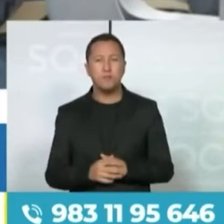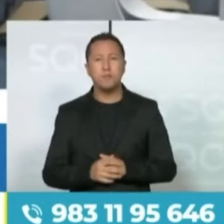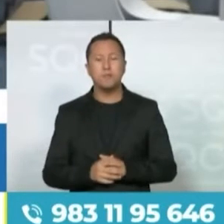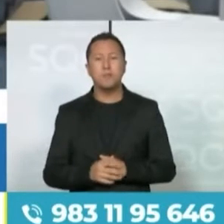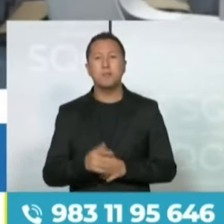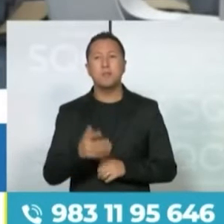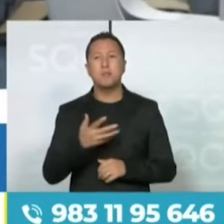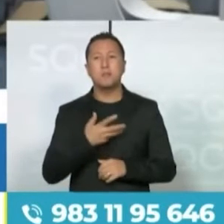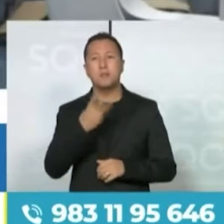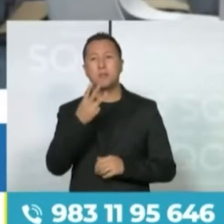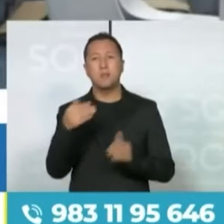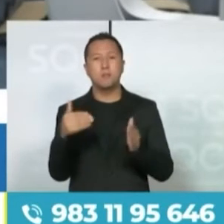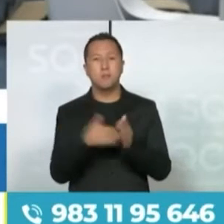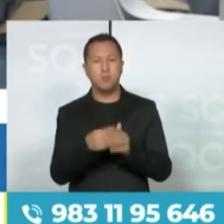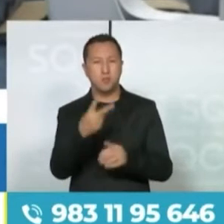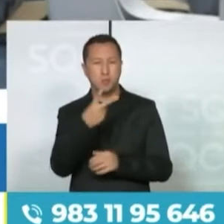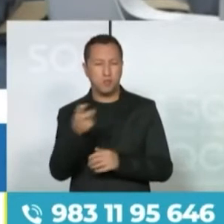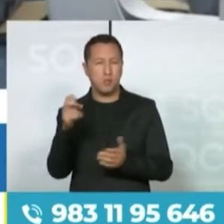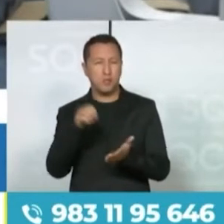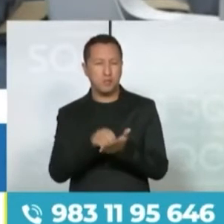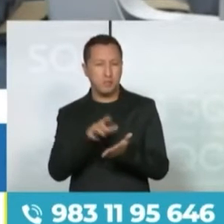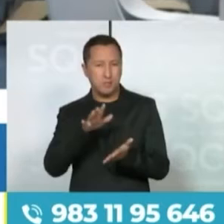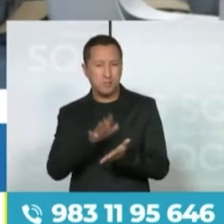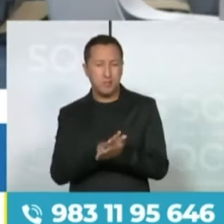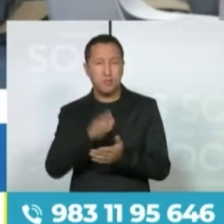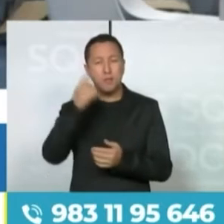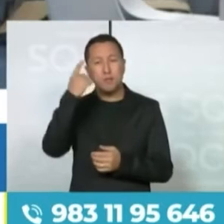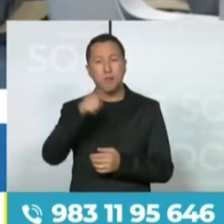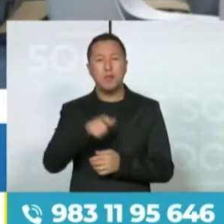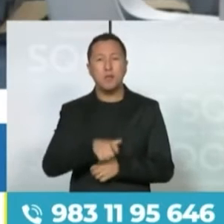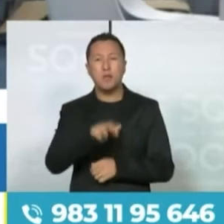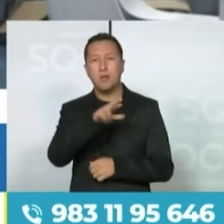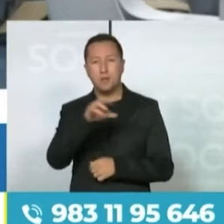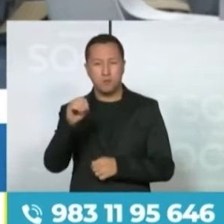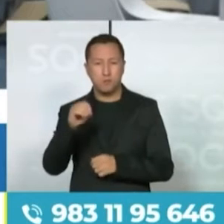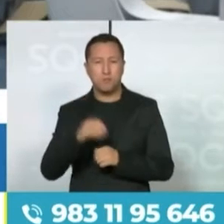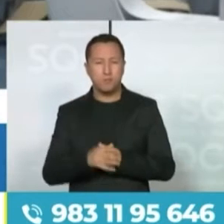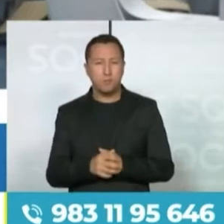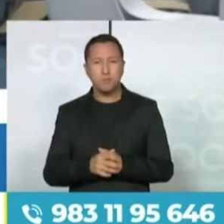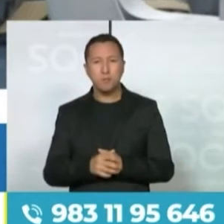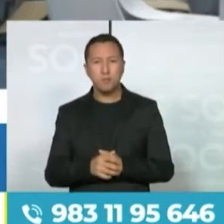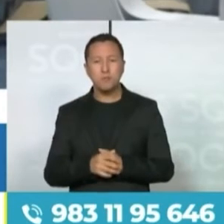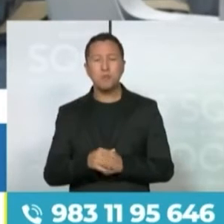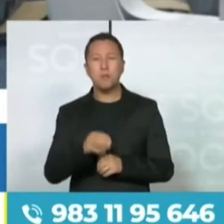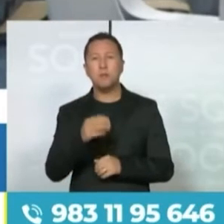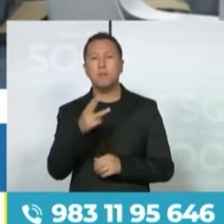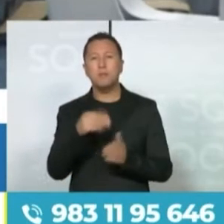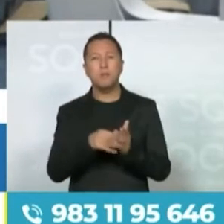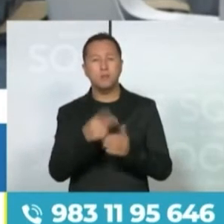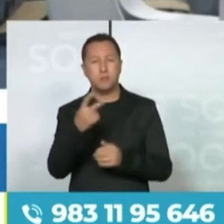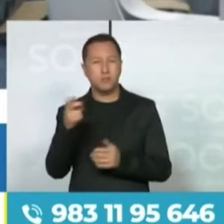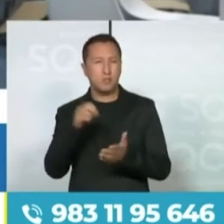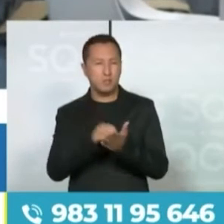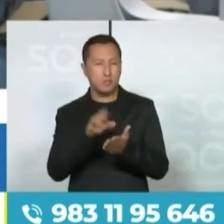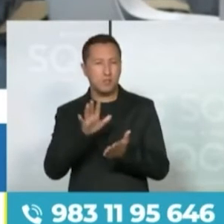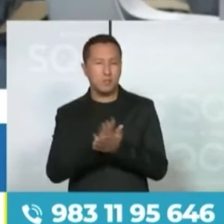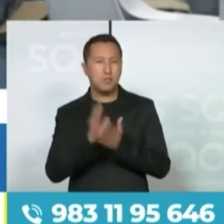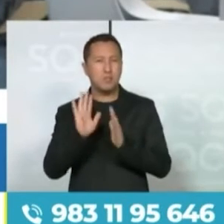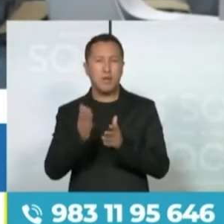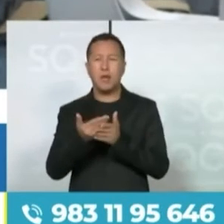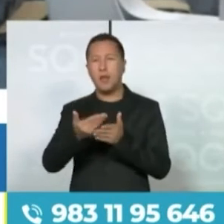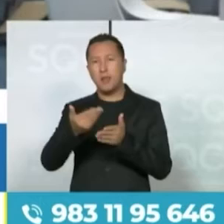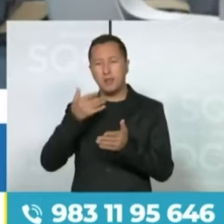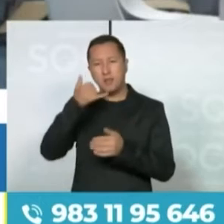citas para Quintana Roo. Solo para Quintana Roo. Ya agendadas. Vienen 40 empresas dentro del propio